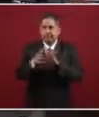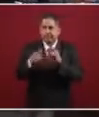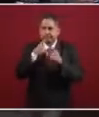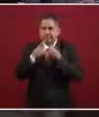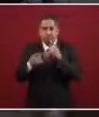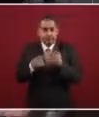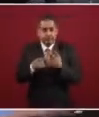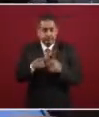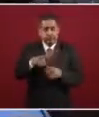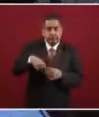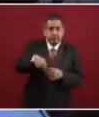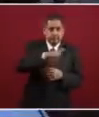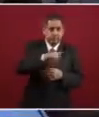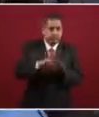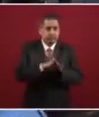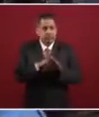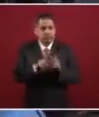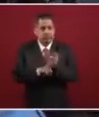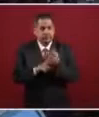nos van a tener a nosotros